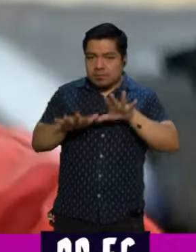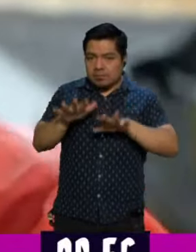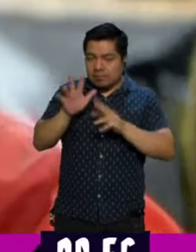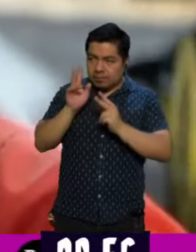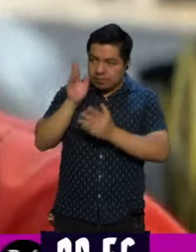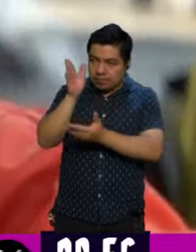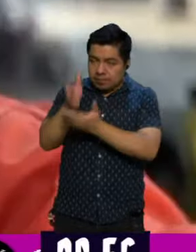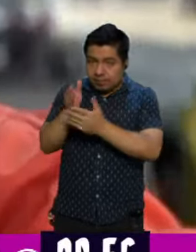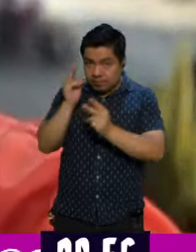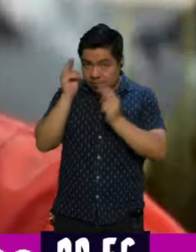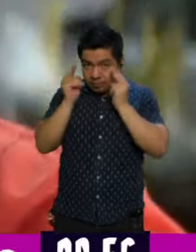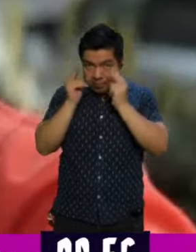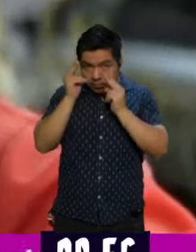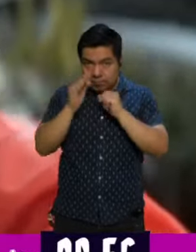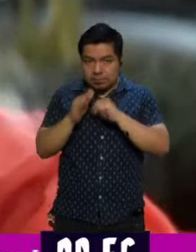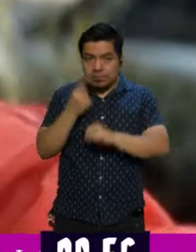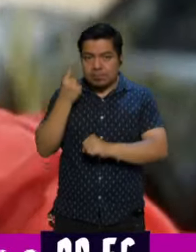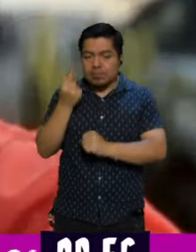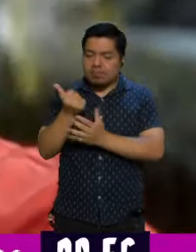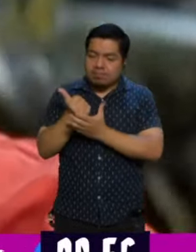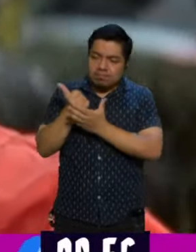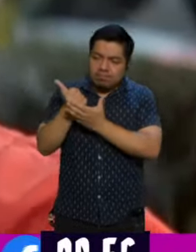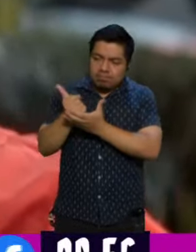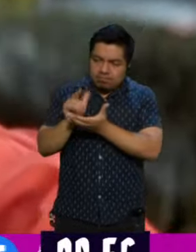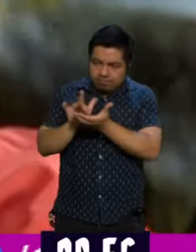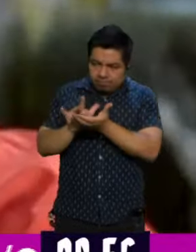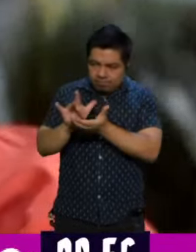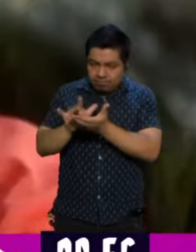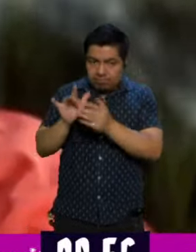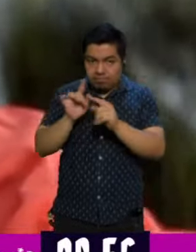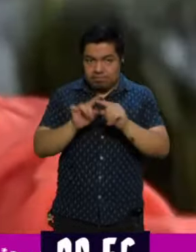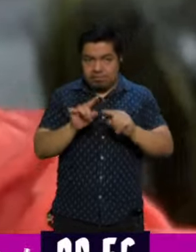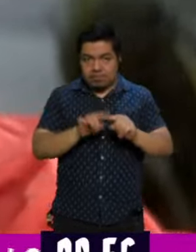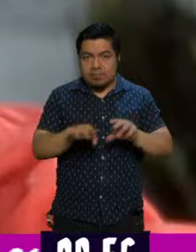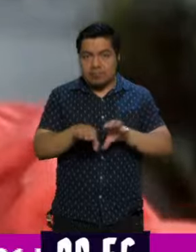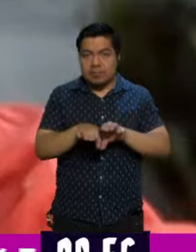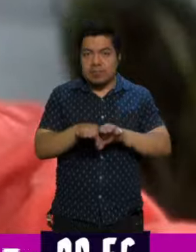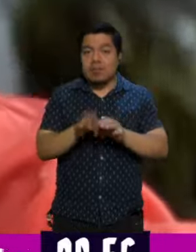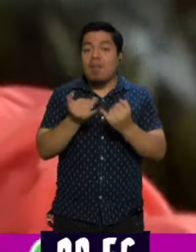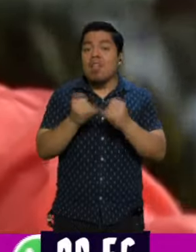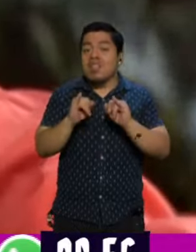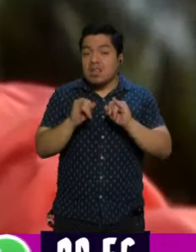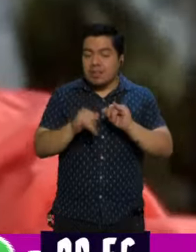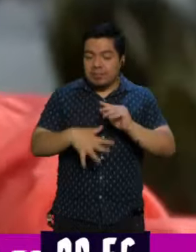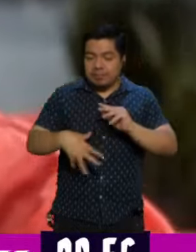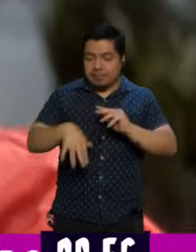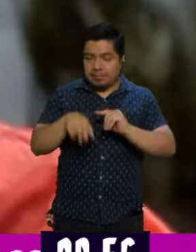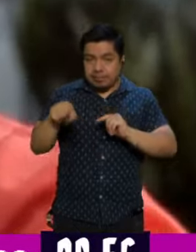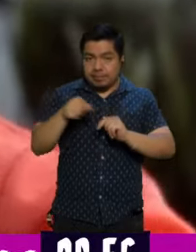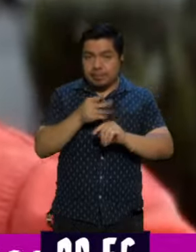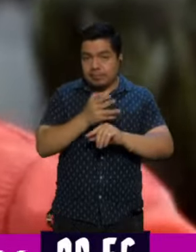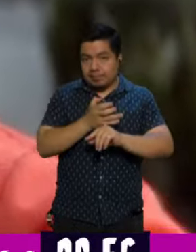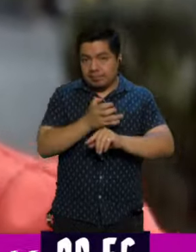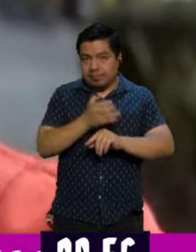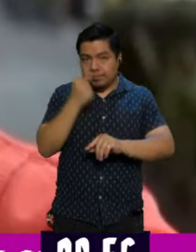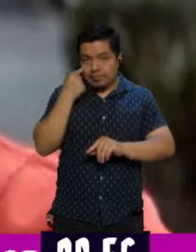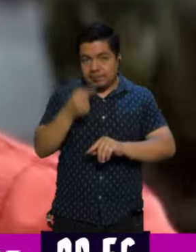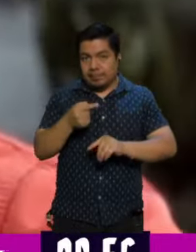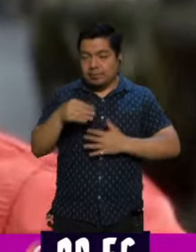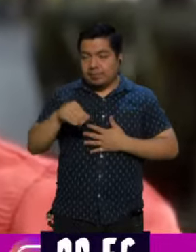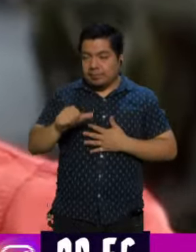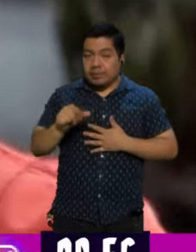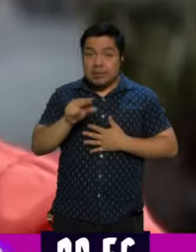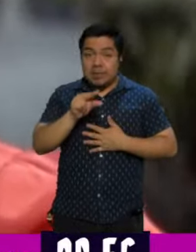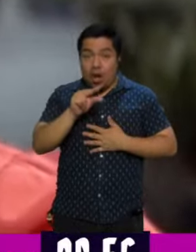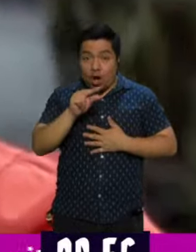vida para ser ayudado durante pues la búsqueda de la independencia de su país. Lo interesante aquí es que Michael Douglas, que tiene